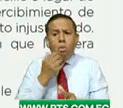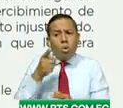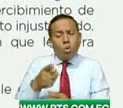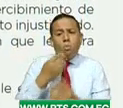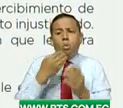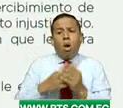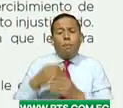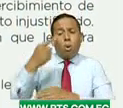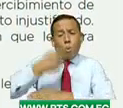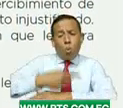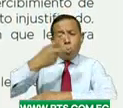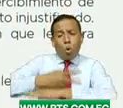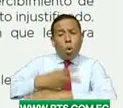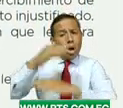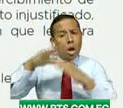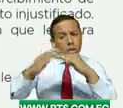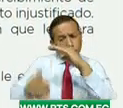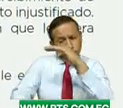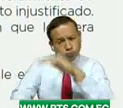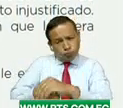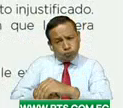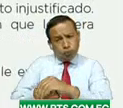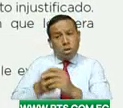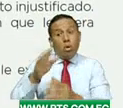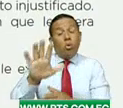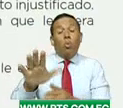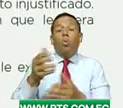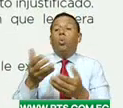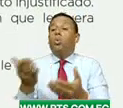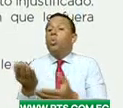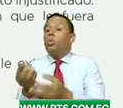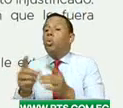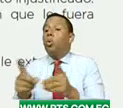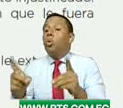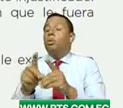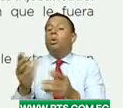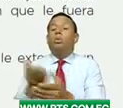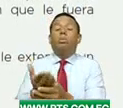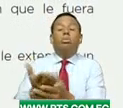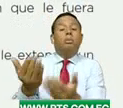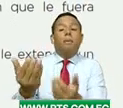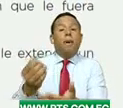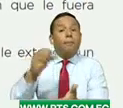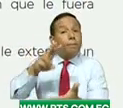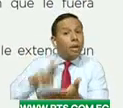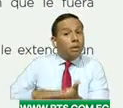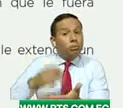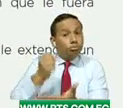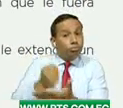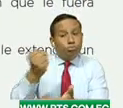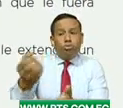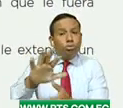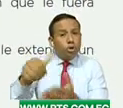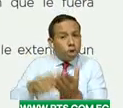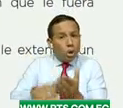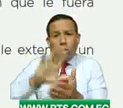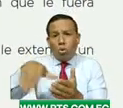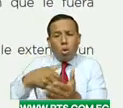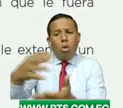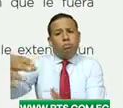horas de su domicilio. Esto tras retenerle sus documentos personales, incluido el pasaporte.